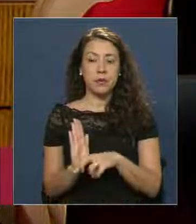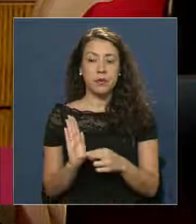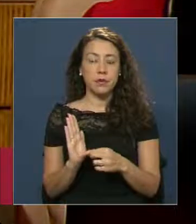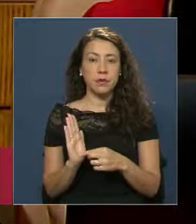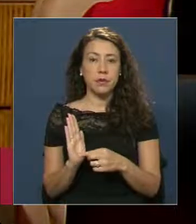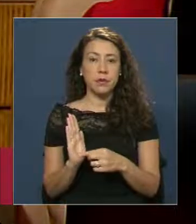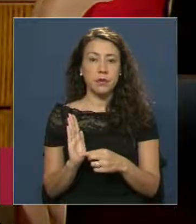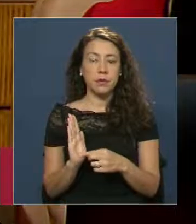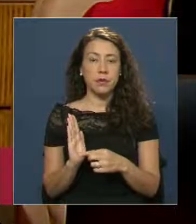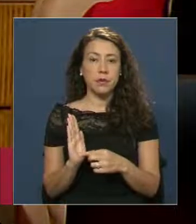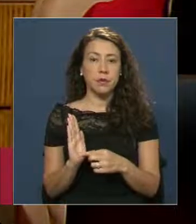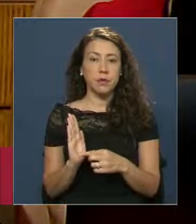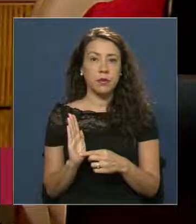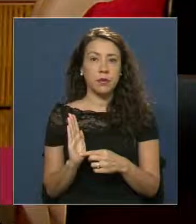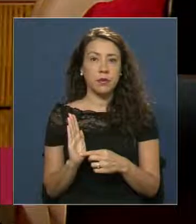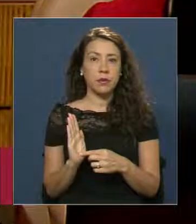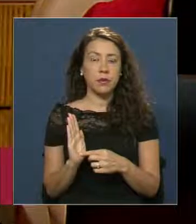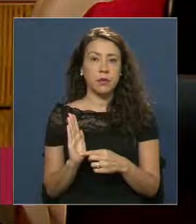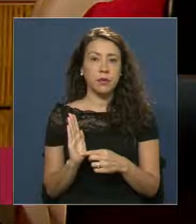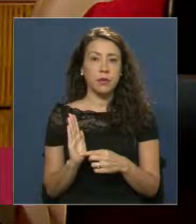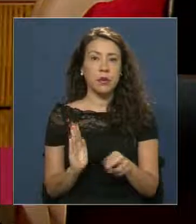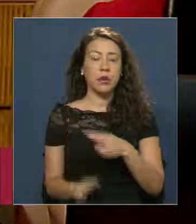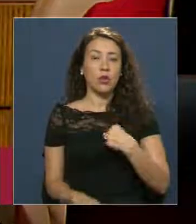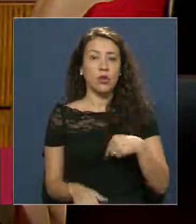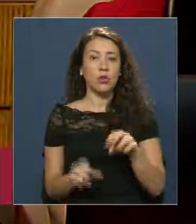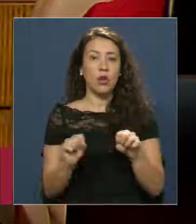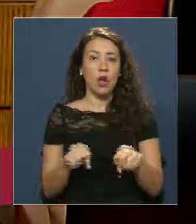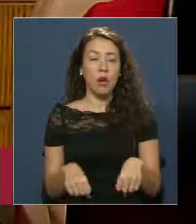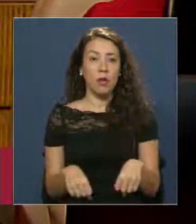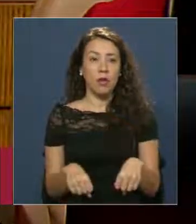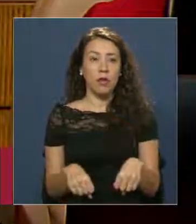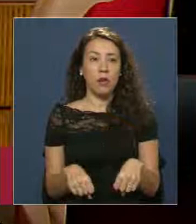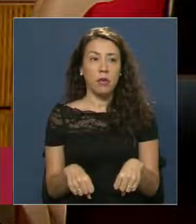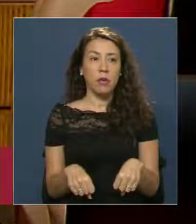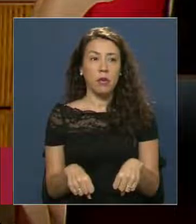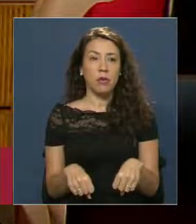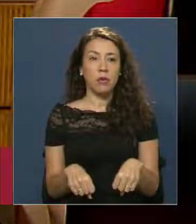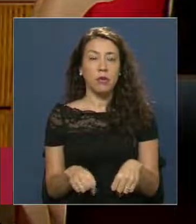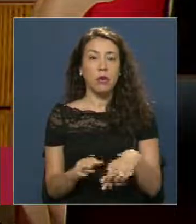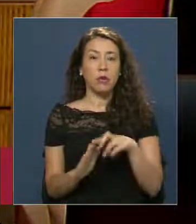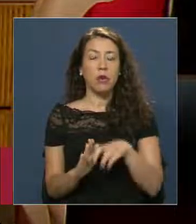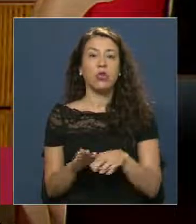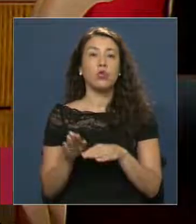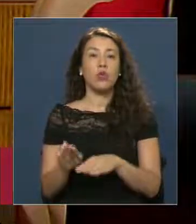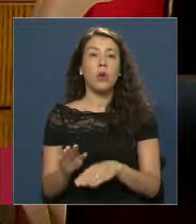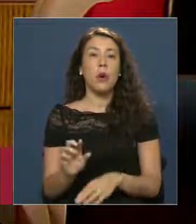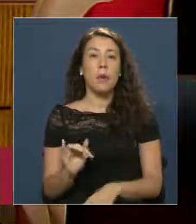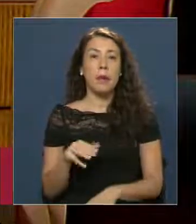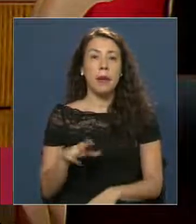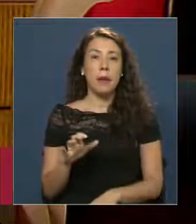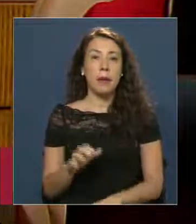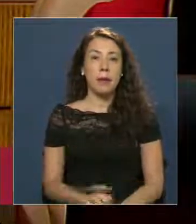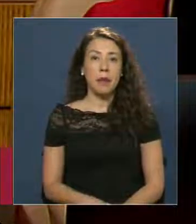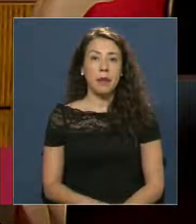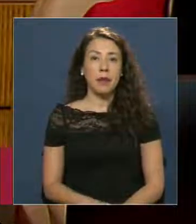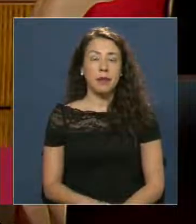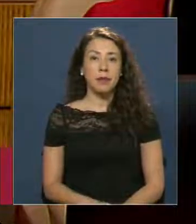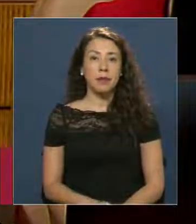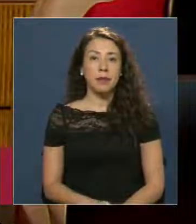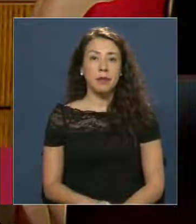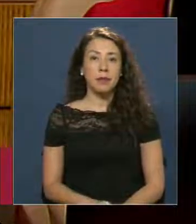estimado presidente, nosotros aprobamos de una manera determinada el proyecto ProPyme, que hacía